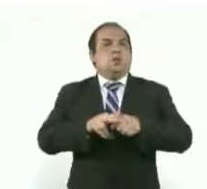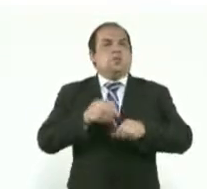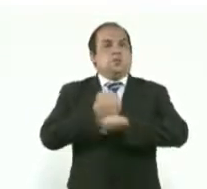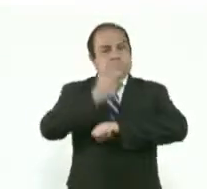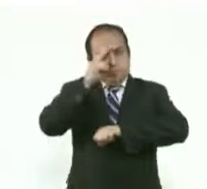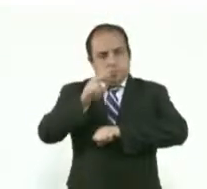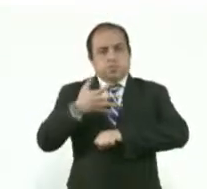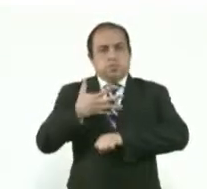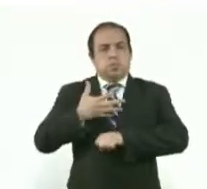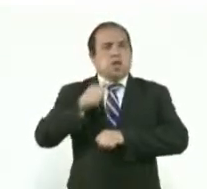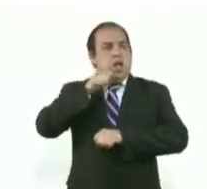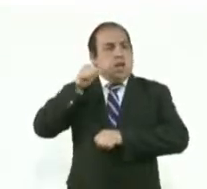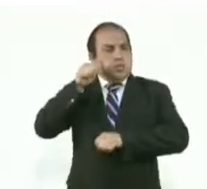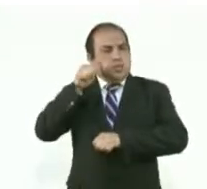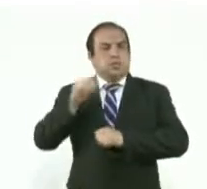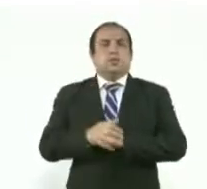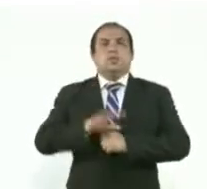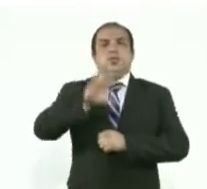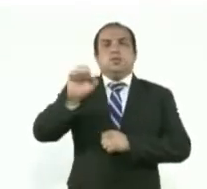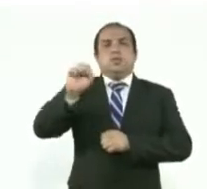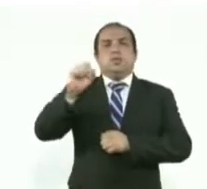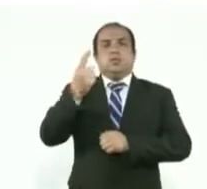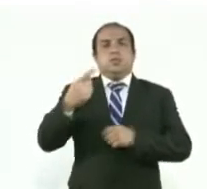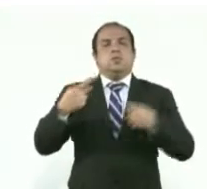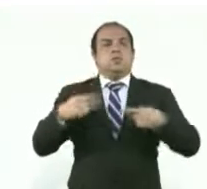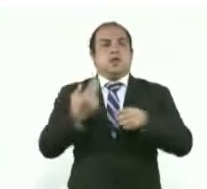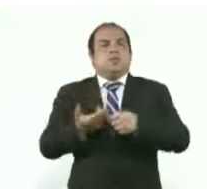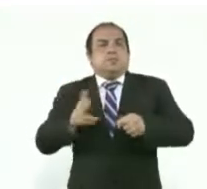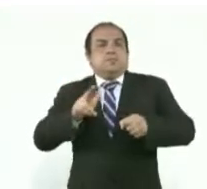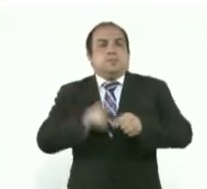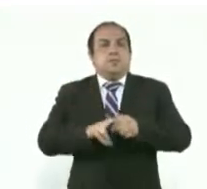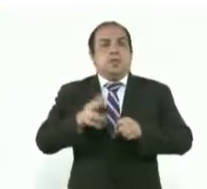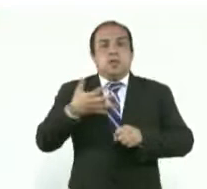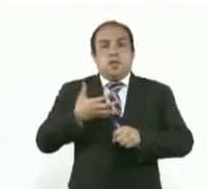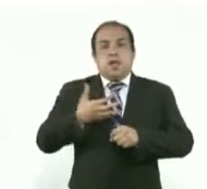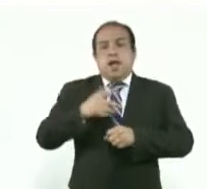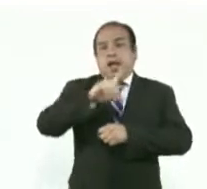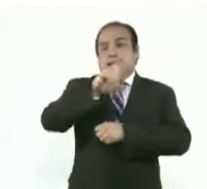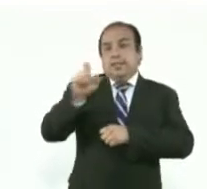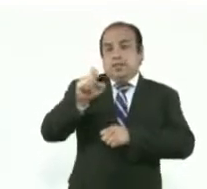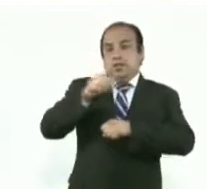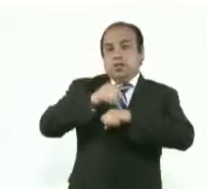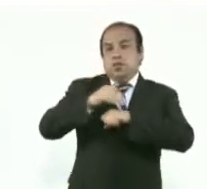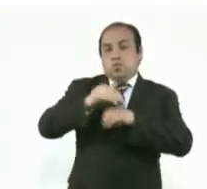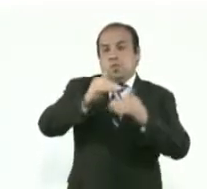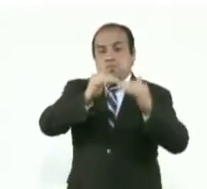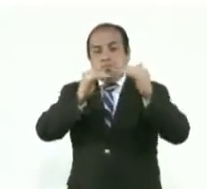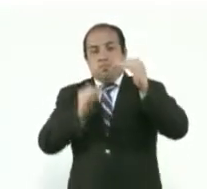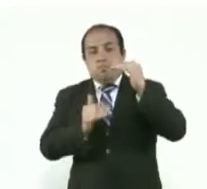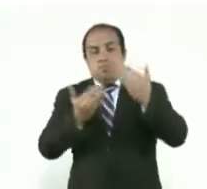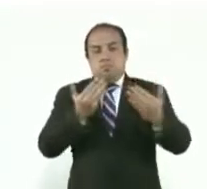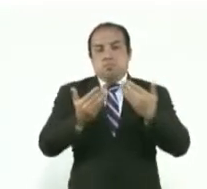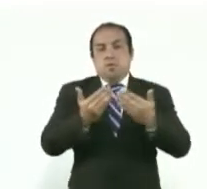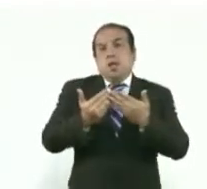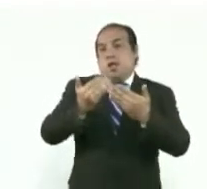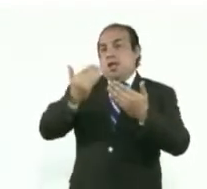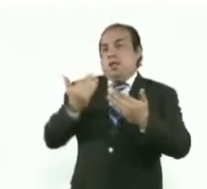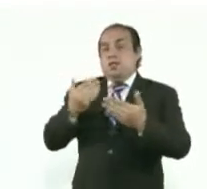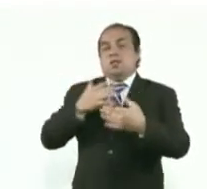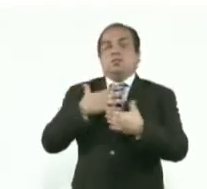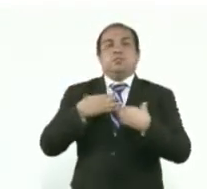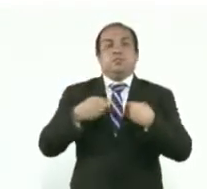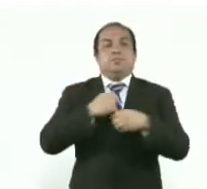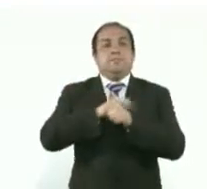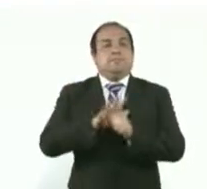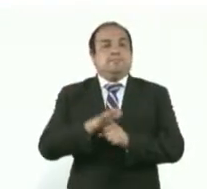de México, tenemos al corte de ayer 561 hospitalizados. Estamos ya a 100 del número más bajo que ha habido en toda la pandemia aquí